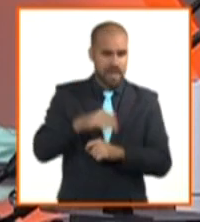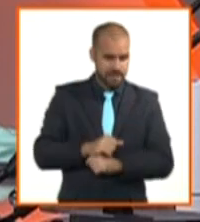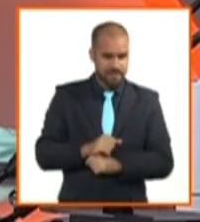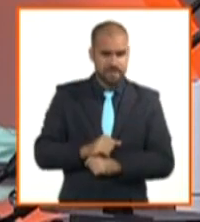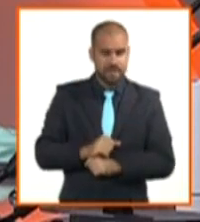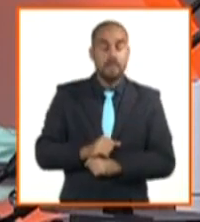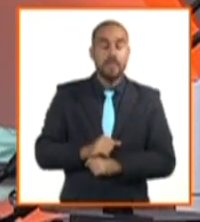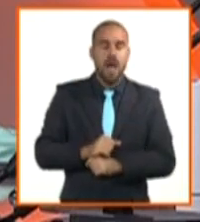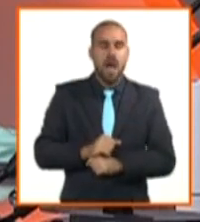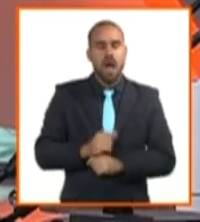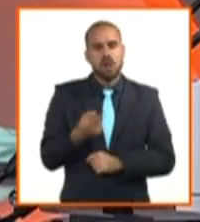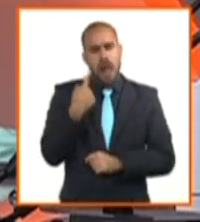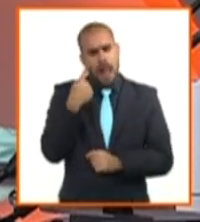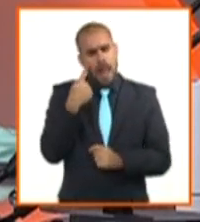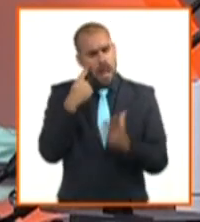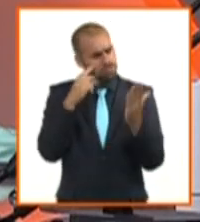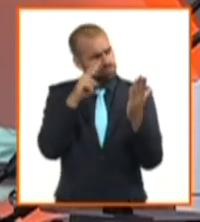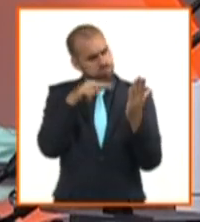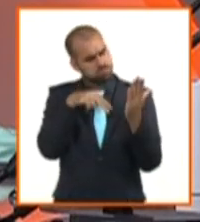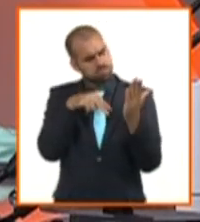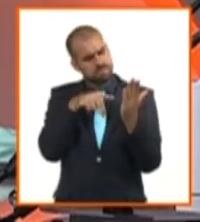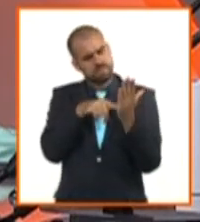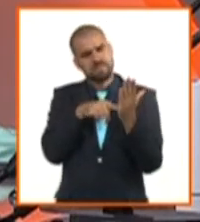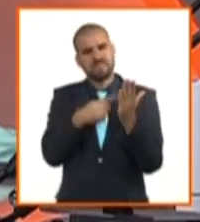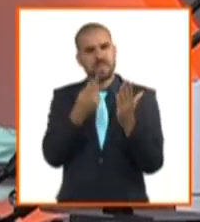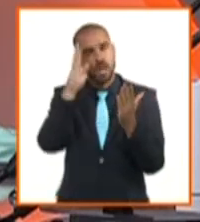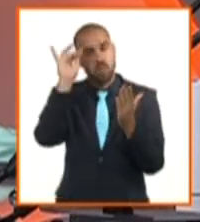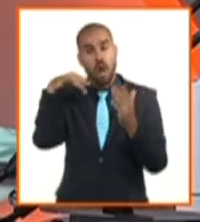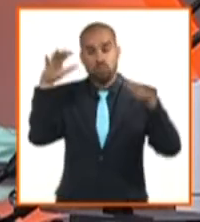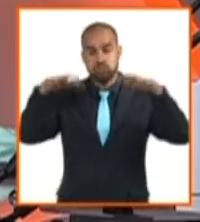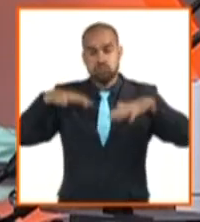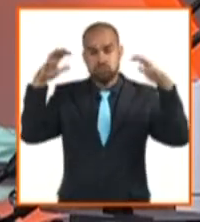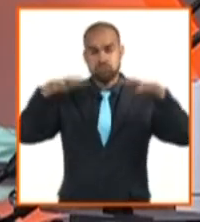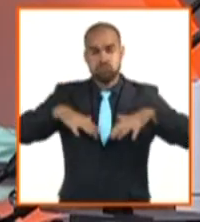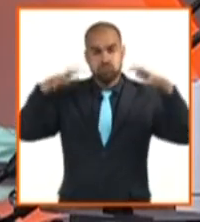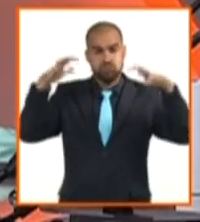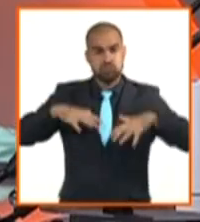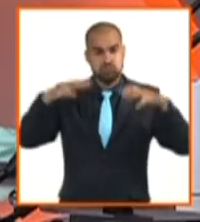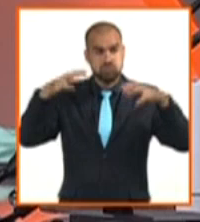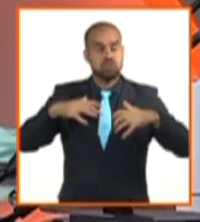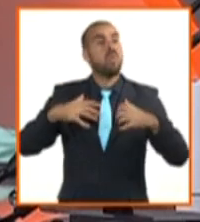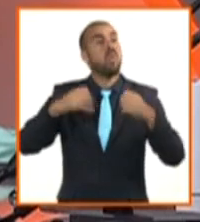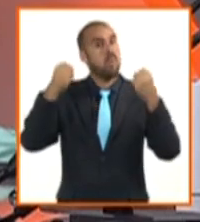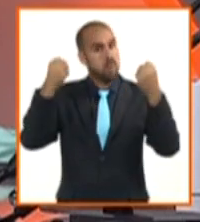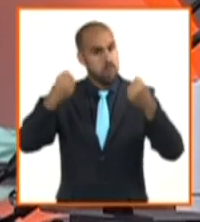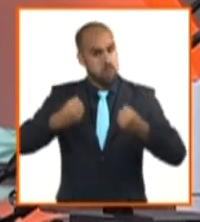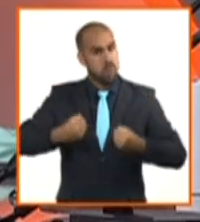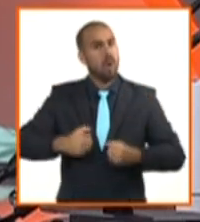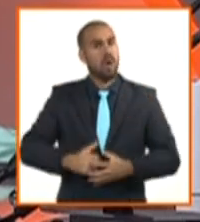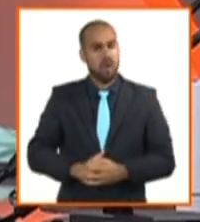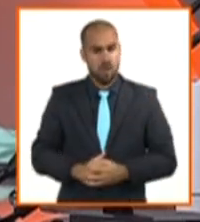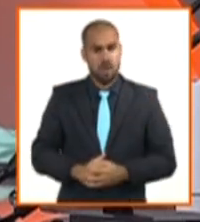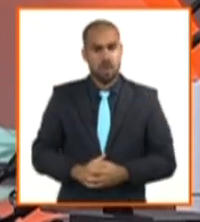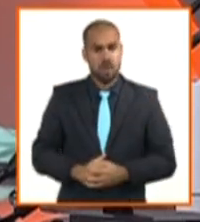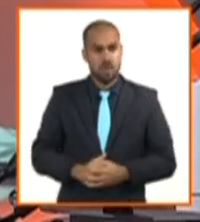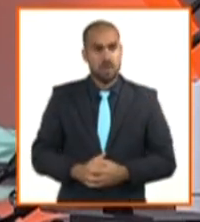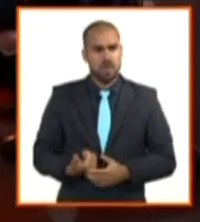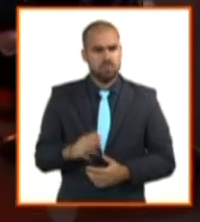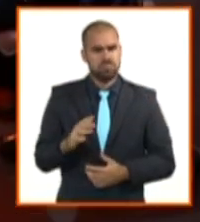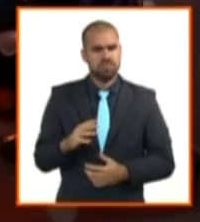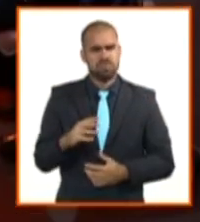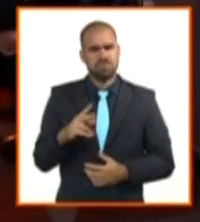viendo reportes de acumulados de lluvias significativos en varios lugares del país de más de 200 milímetros incluso